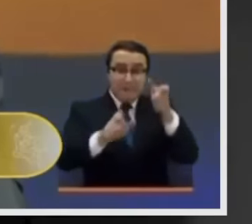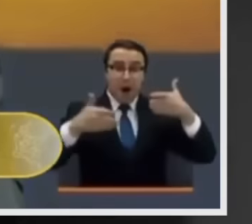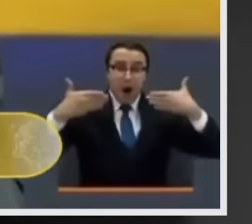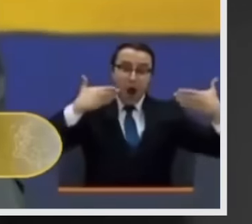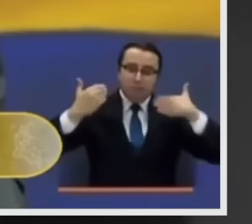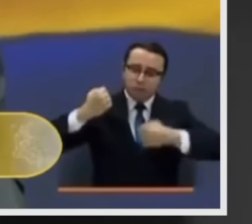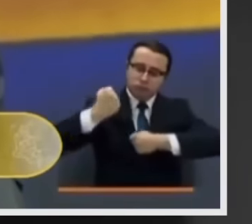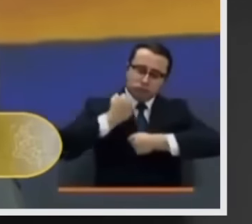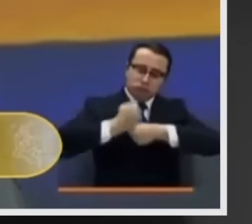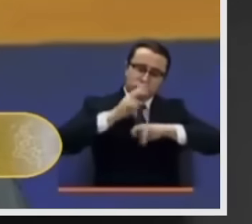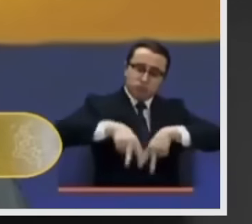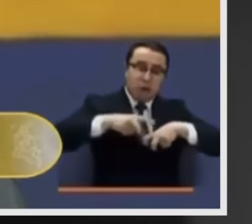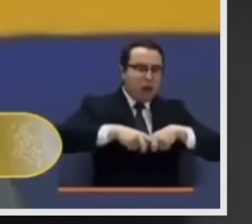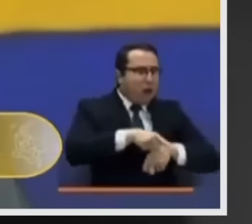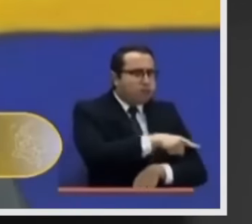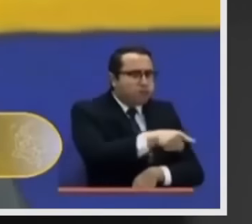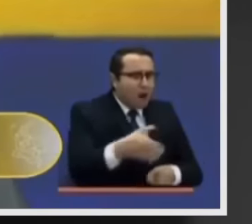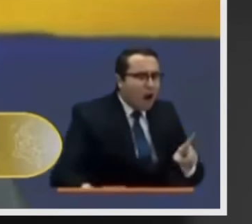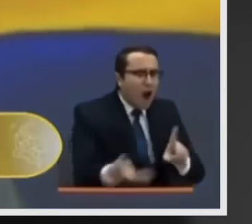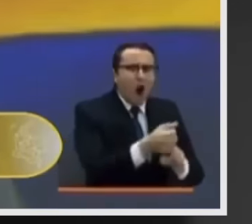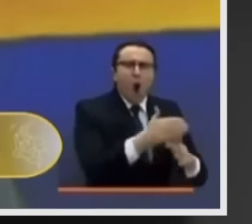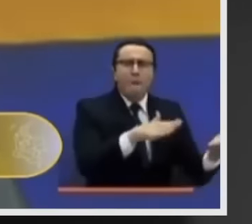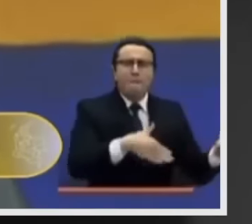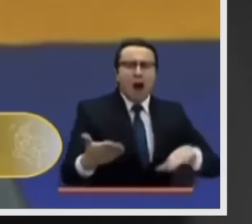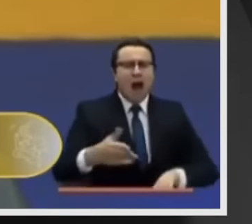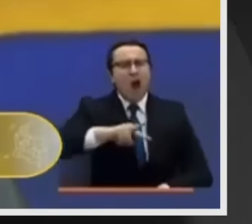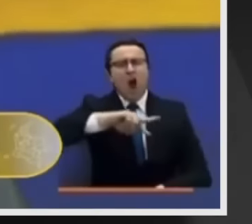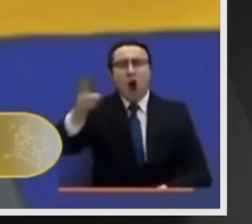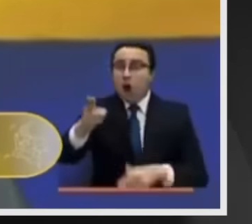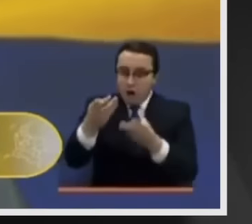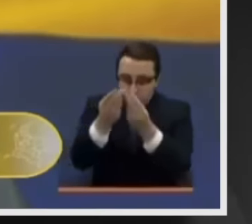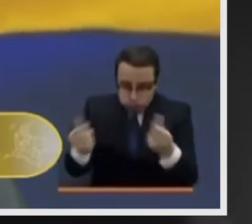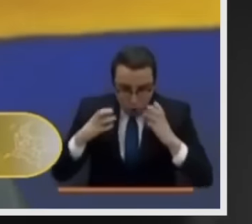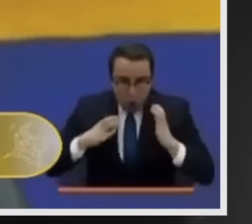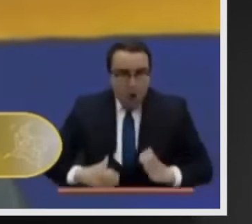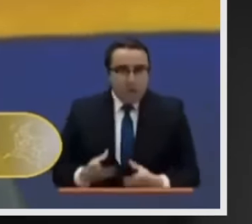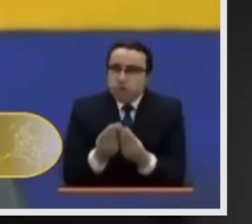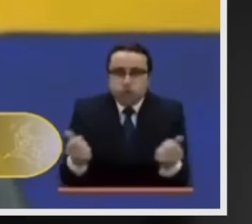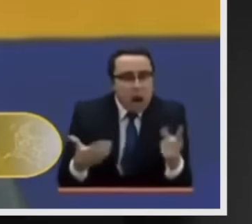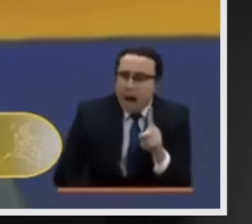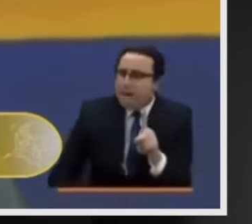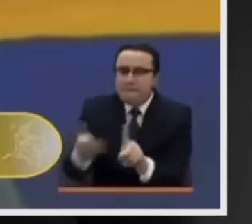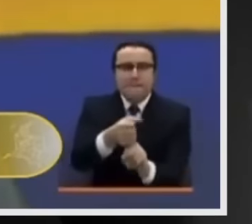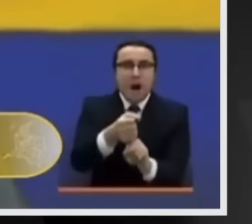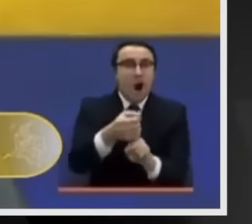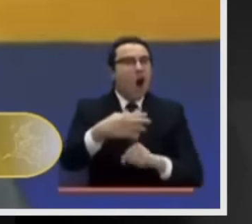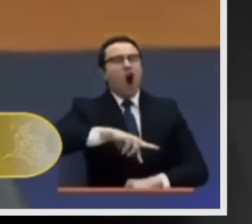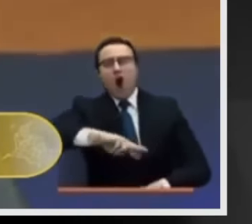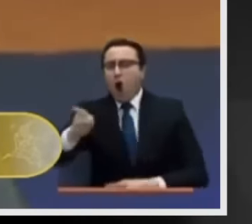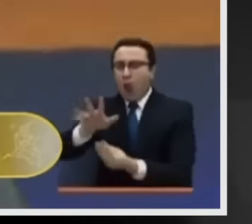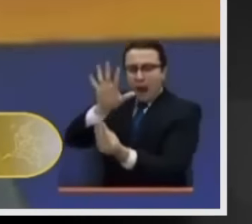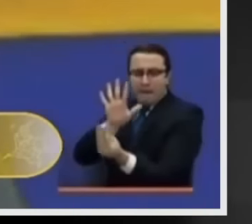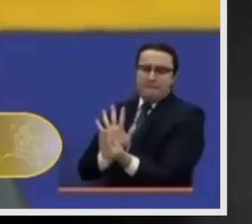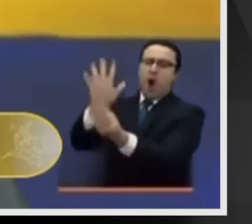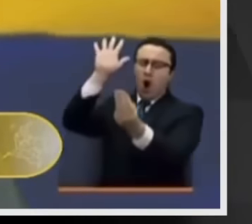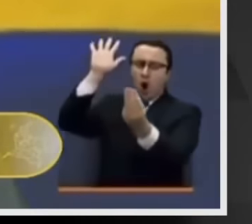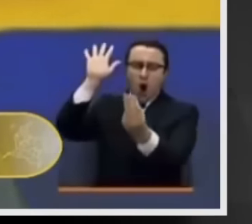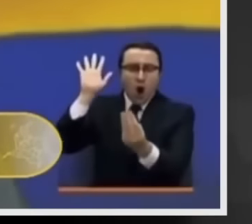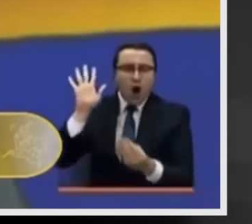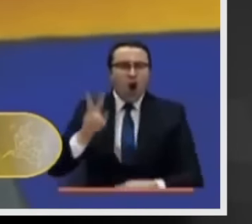vaca. Otros centenares fueron desaparecidos, centenares más fueron desplazados.